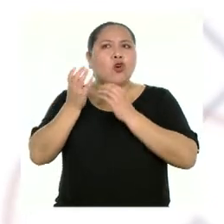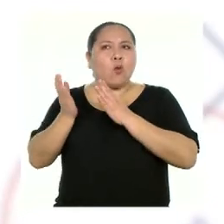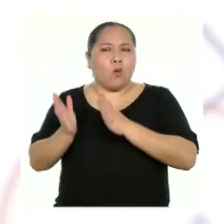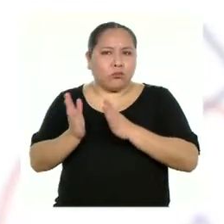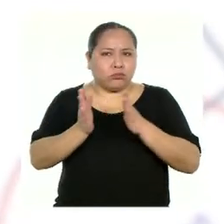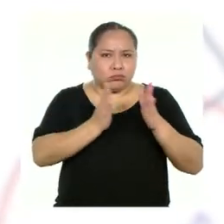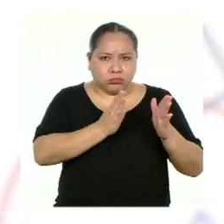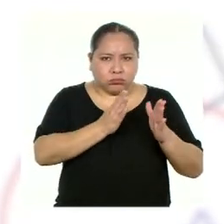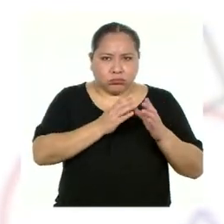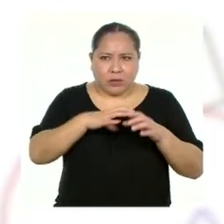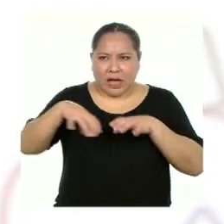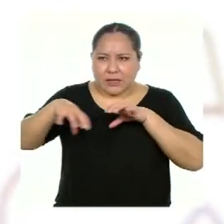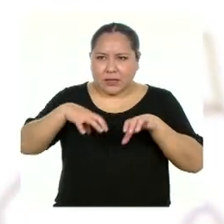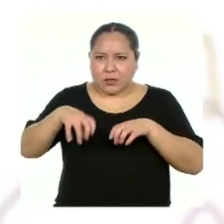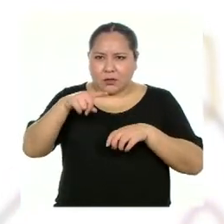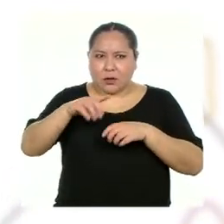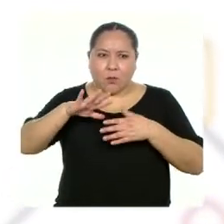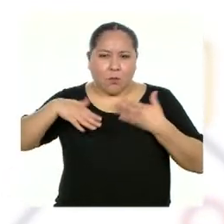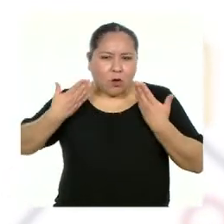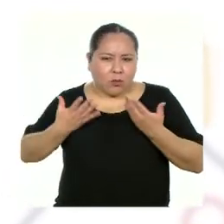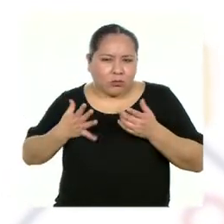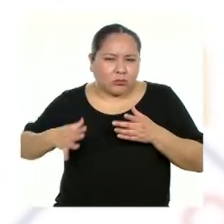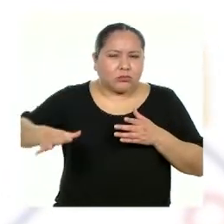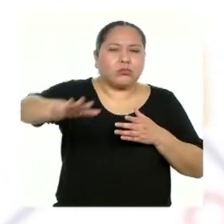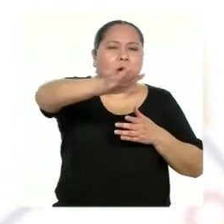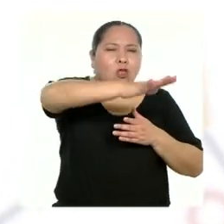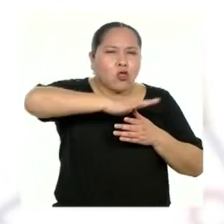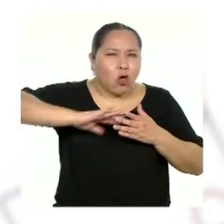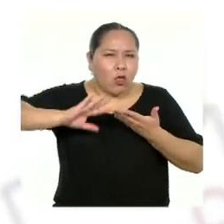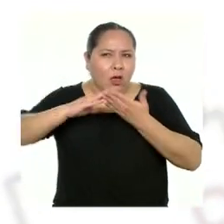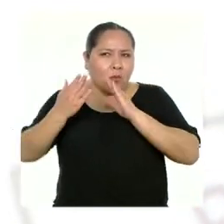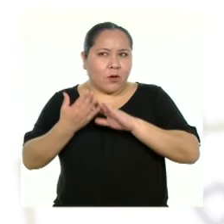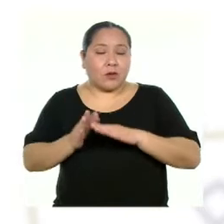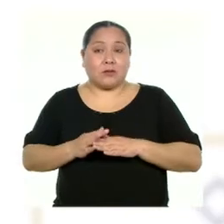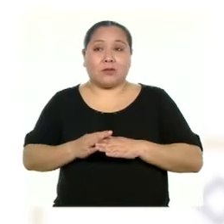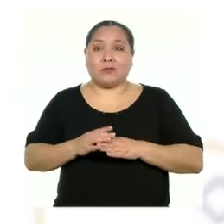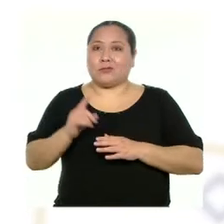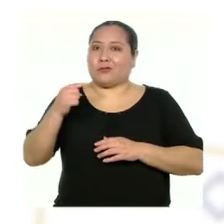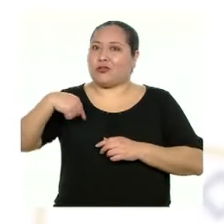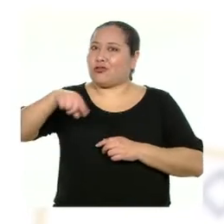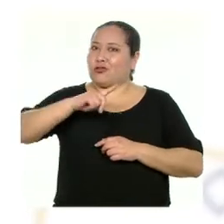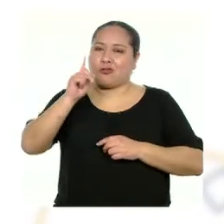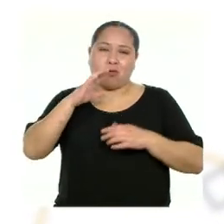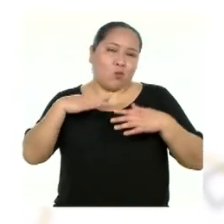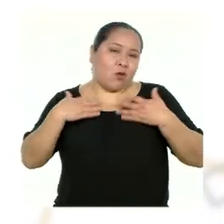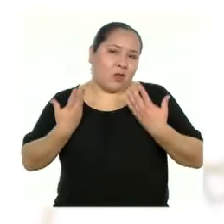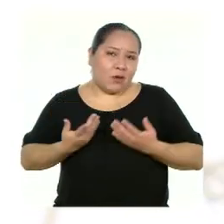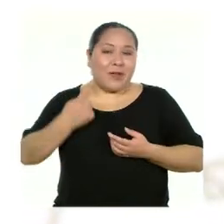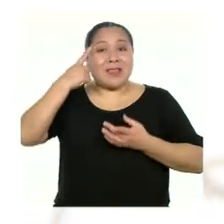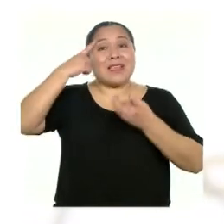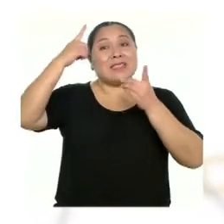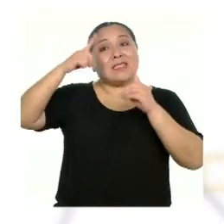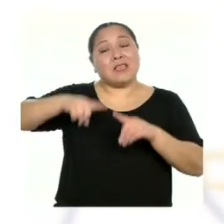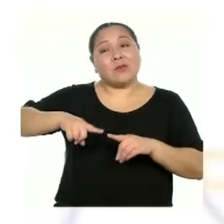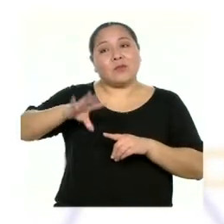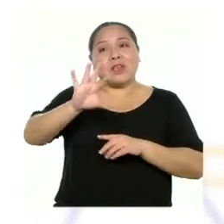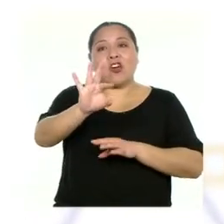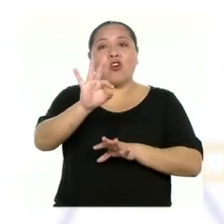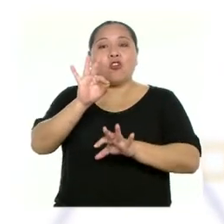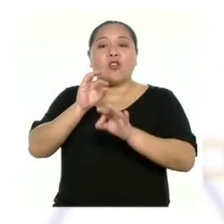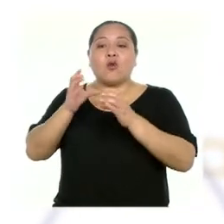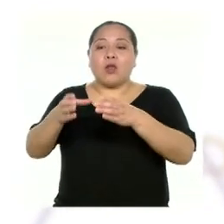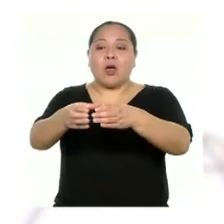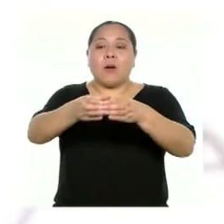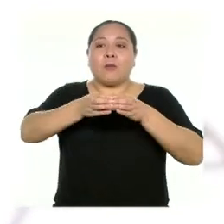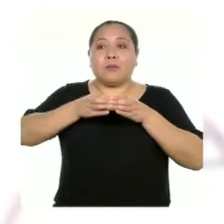analizamos si podíamos llegar o no a toda la población. En nuestro caso no fue posible y decidimos determinar una muestra